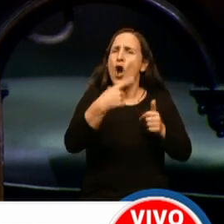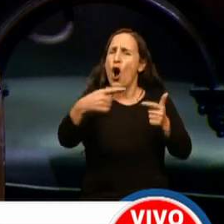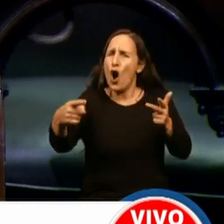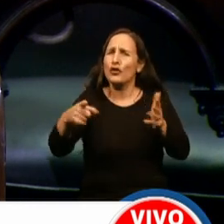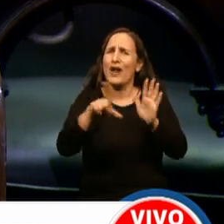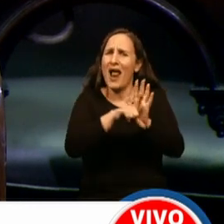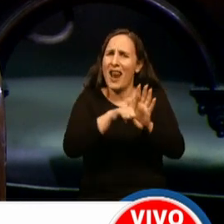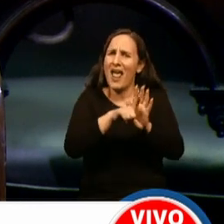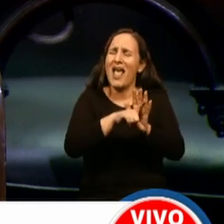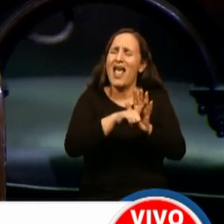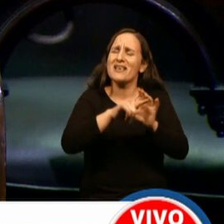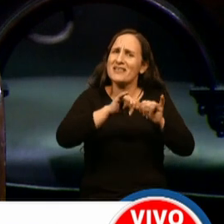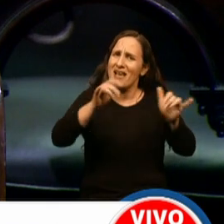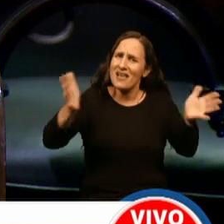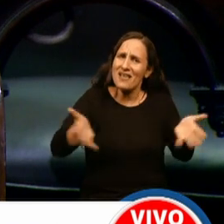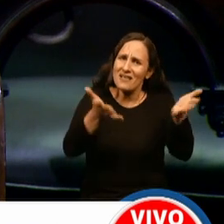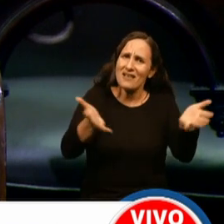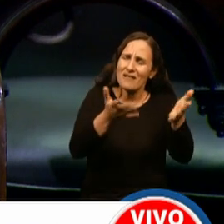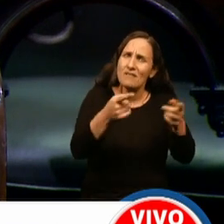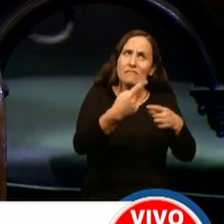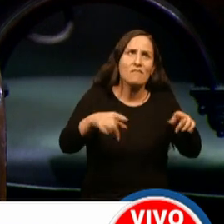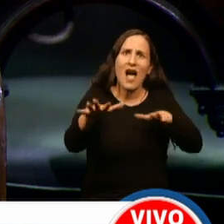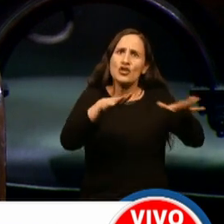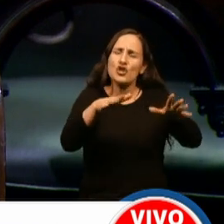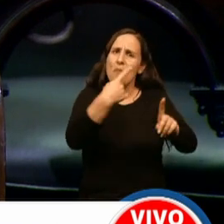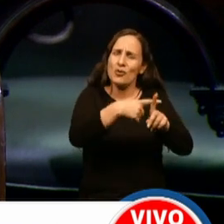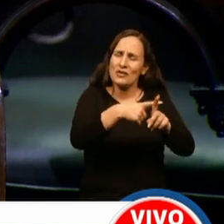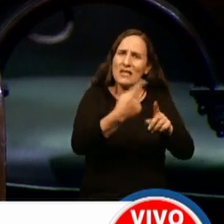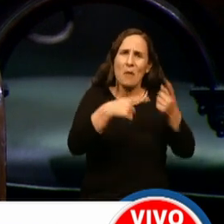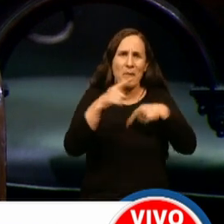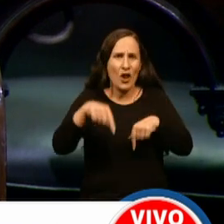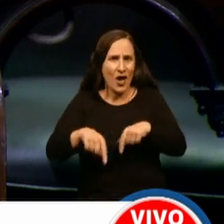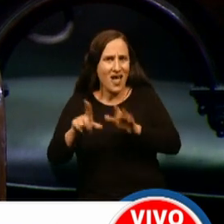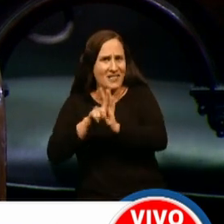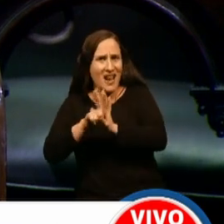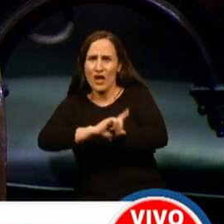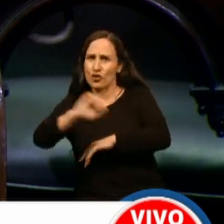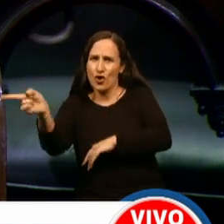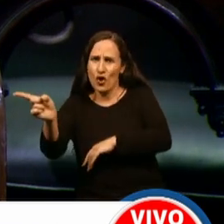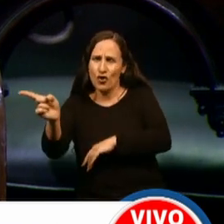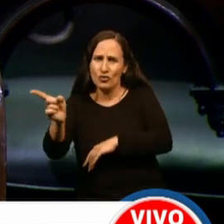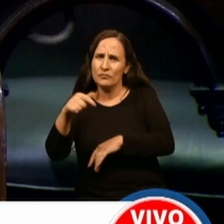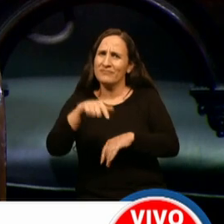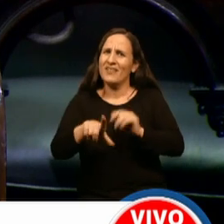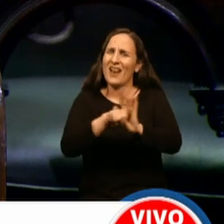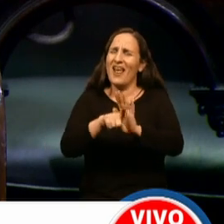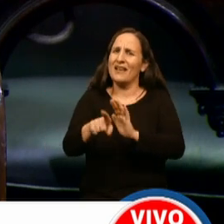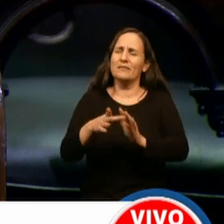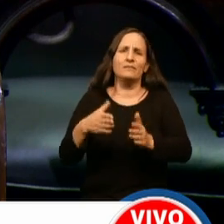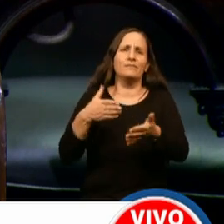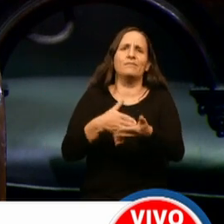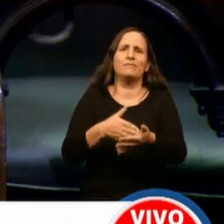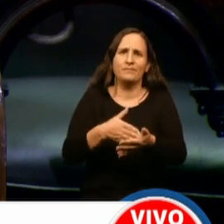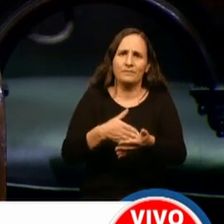promueven acciones afirmativas en esta ley no en esta ley les condicionamos la pauta